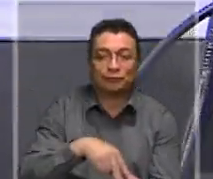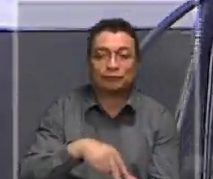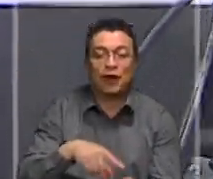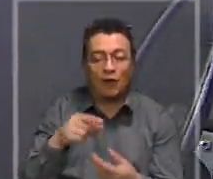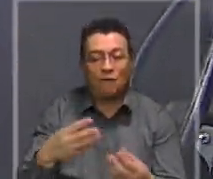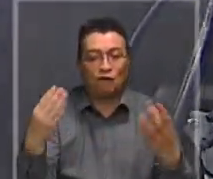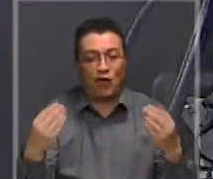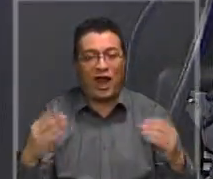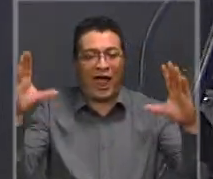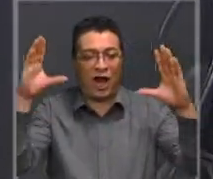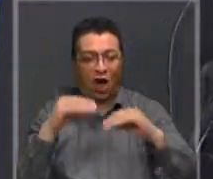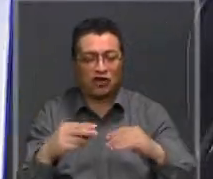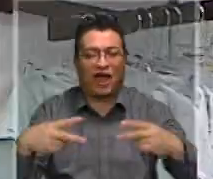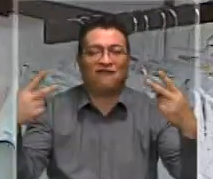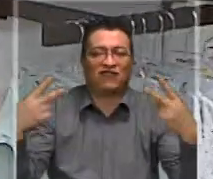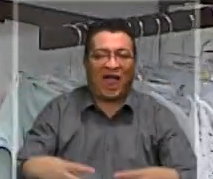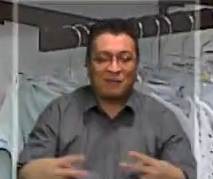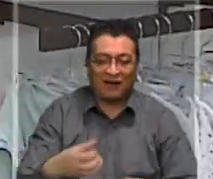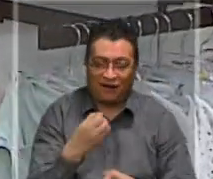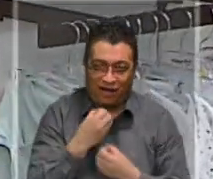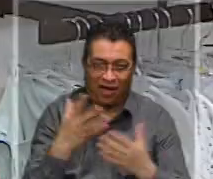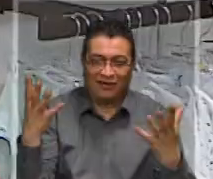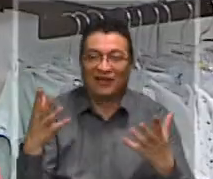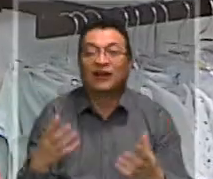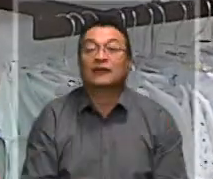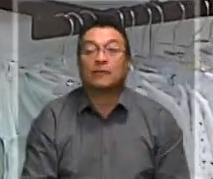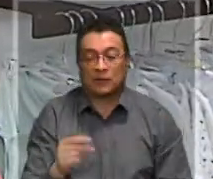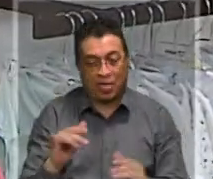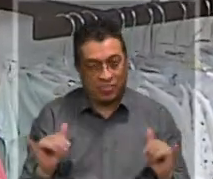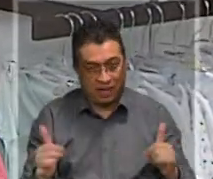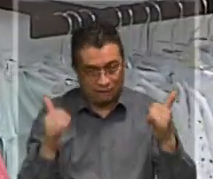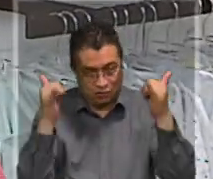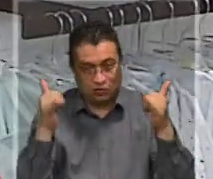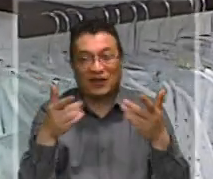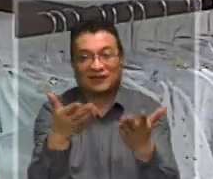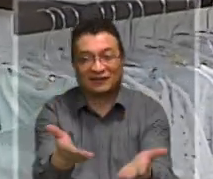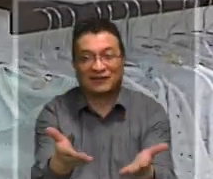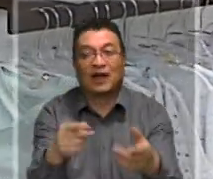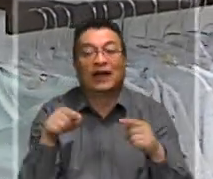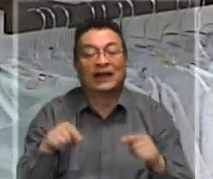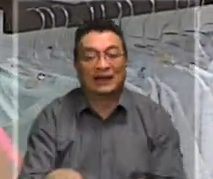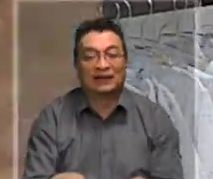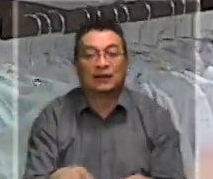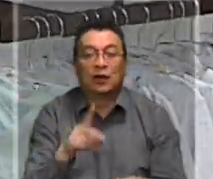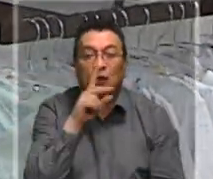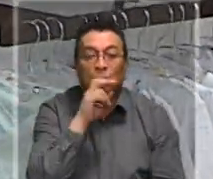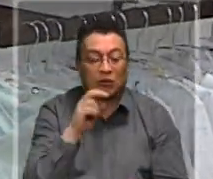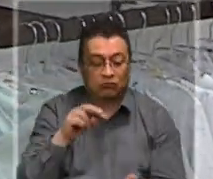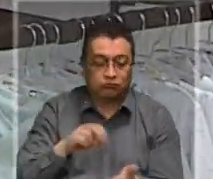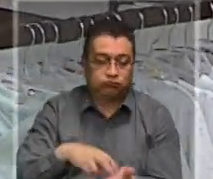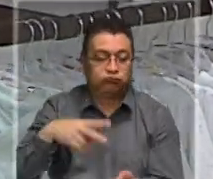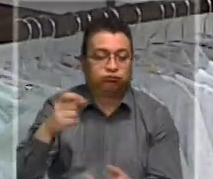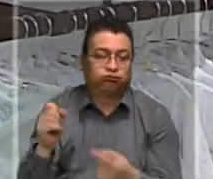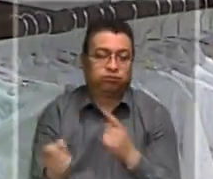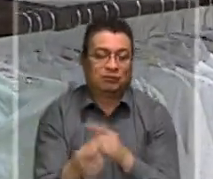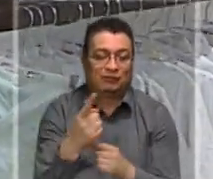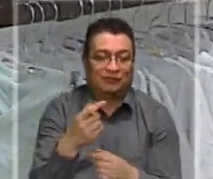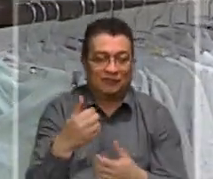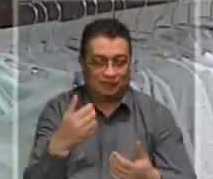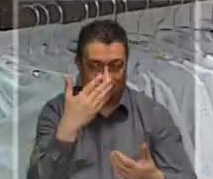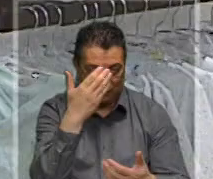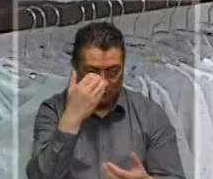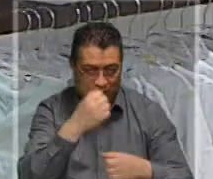buenas noches, Viña del Mar. Lo disfrute, que esto es una, yo creo que es un trampolín para él, para su carrera, para que